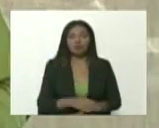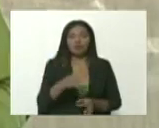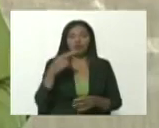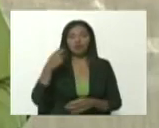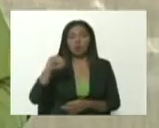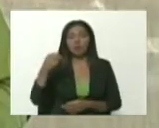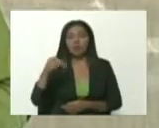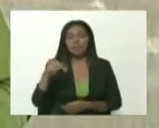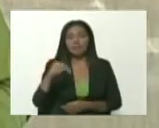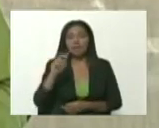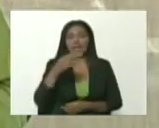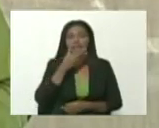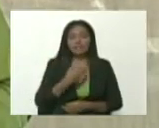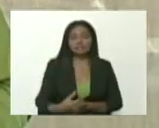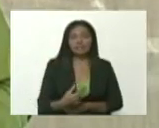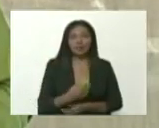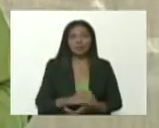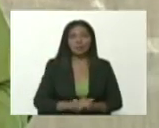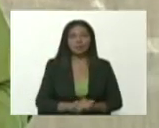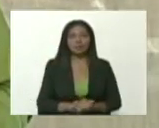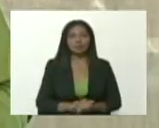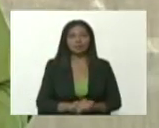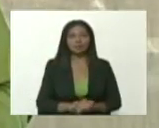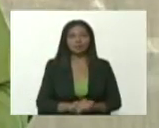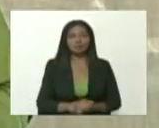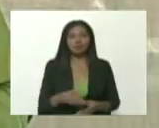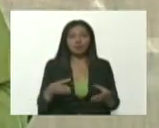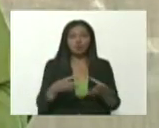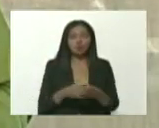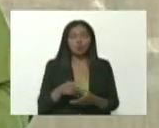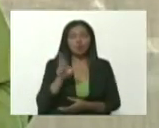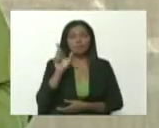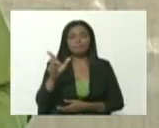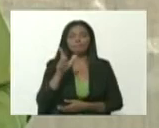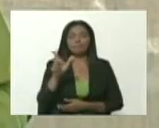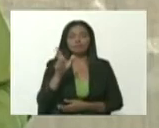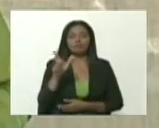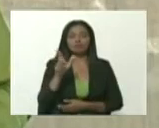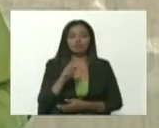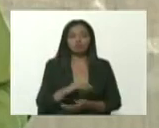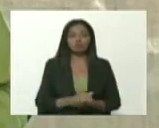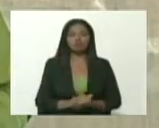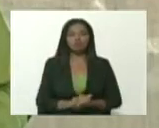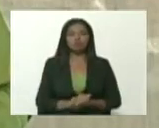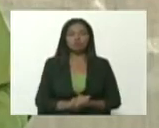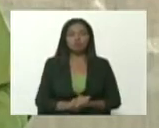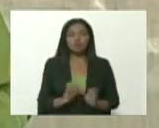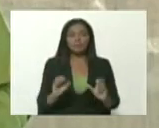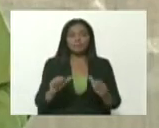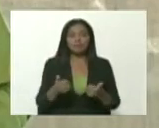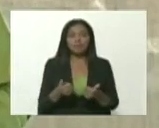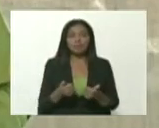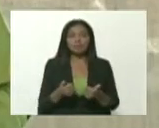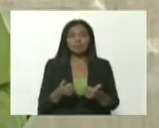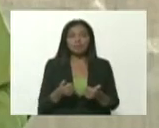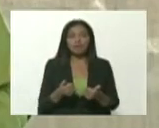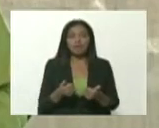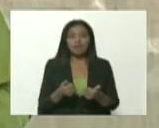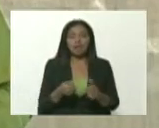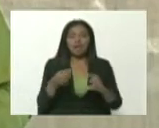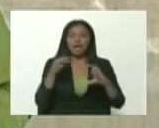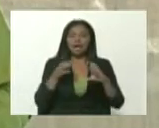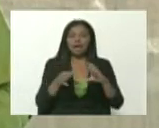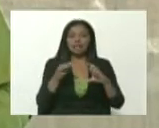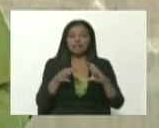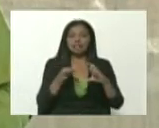noviembre y diciembre, el Partido Socialista Unido de Venezuela inicia la